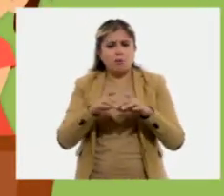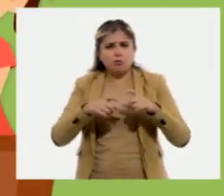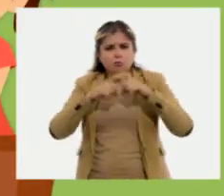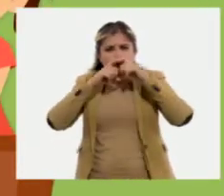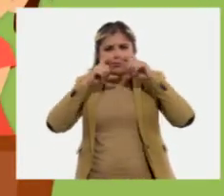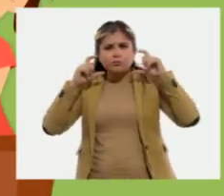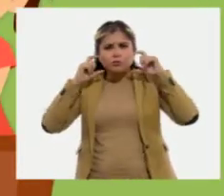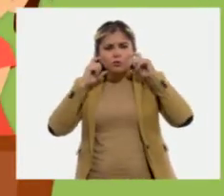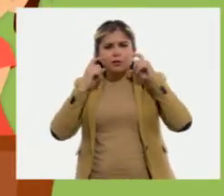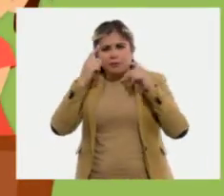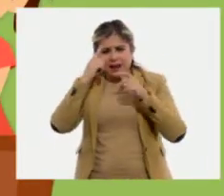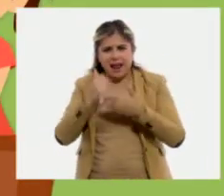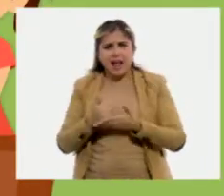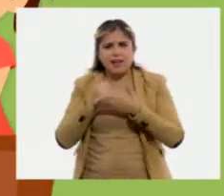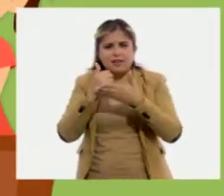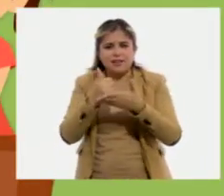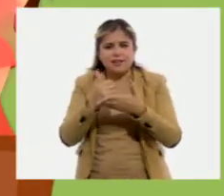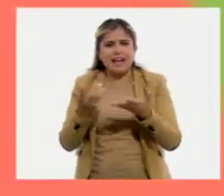con ayuda de un adulto.